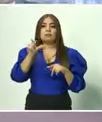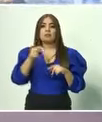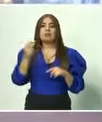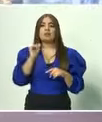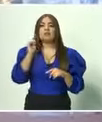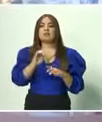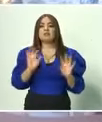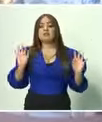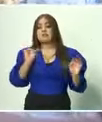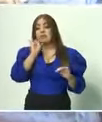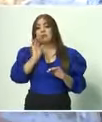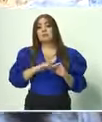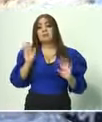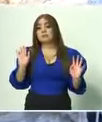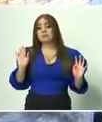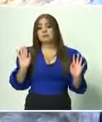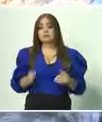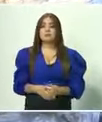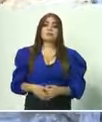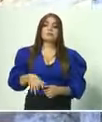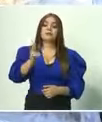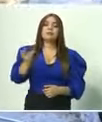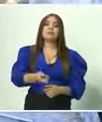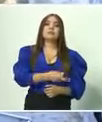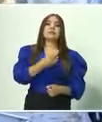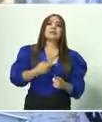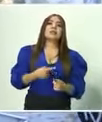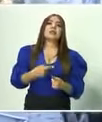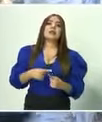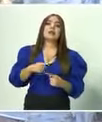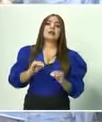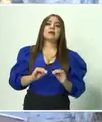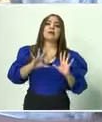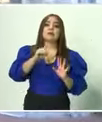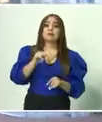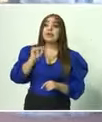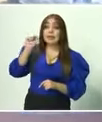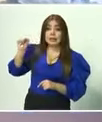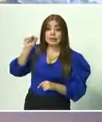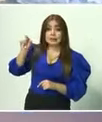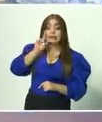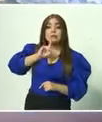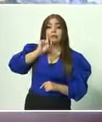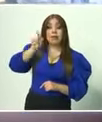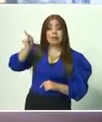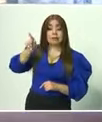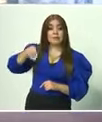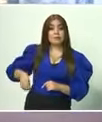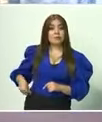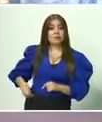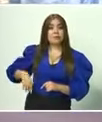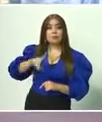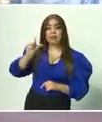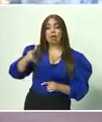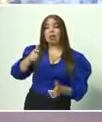algo okay muy bien entonces pero nada más para aclarar la situación quién encendió tú o ella s ella ella y todavía estuvo se